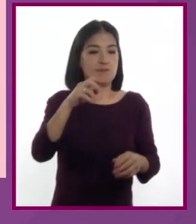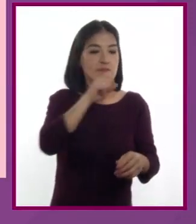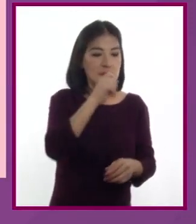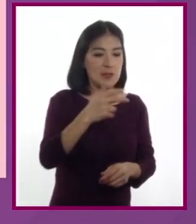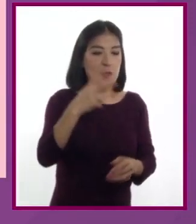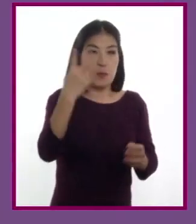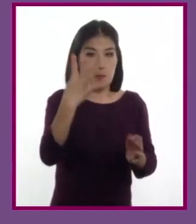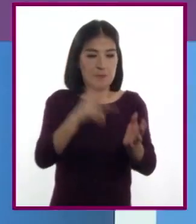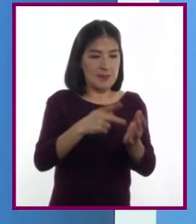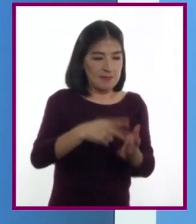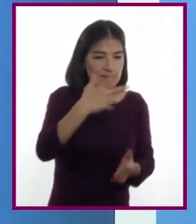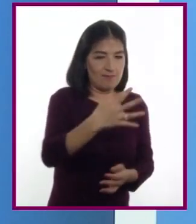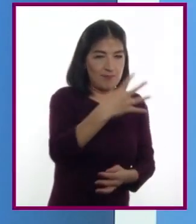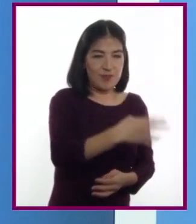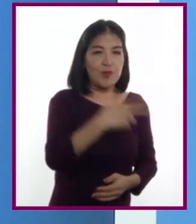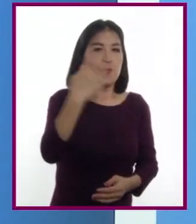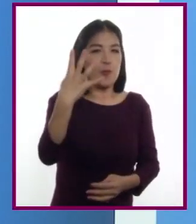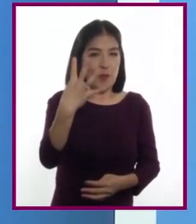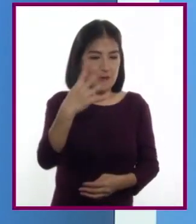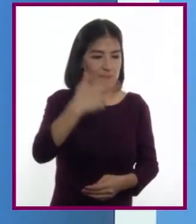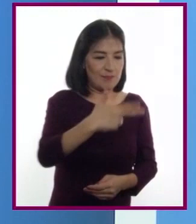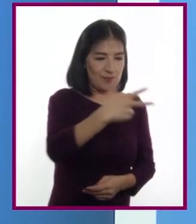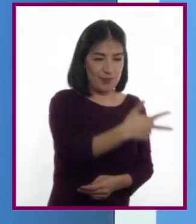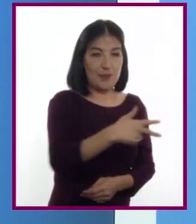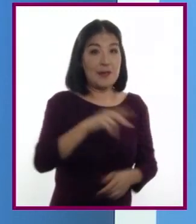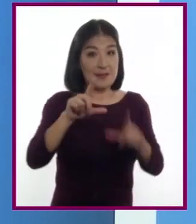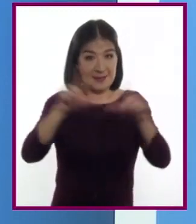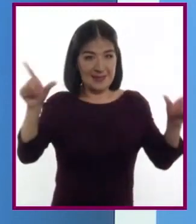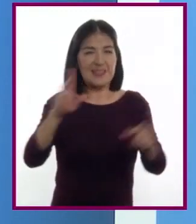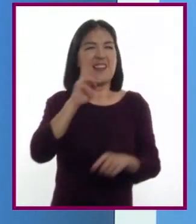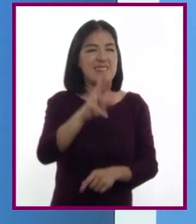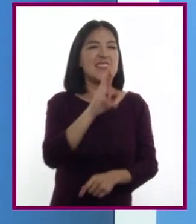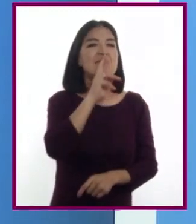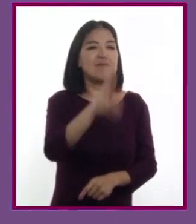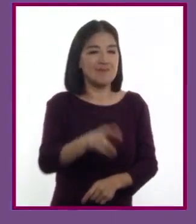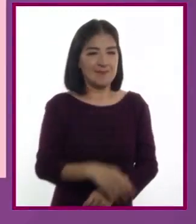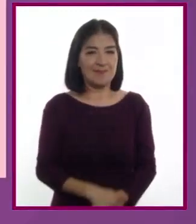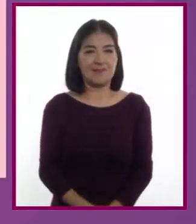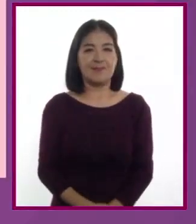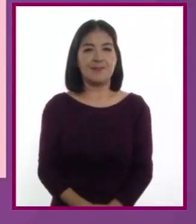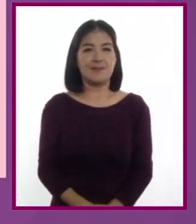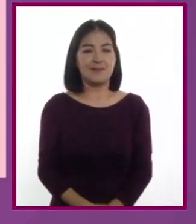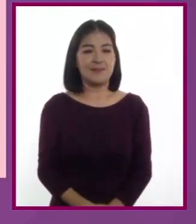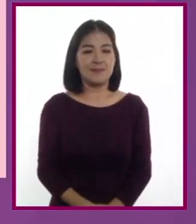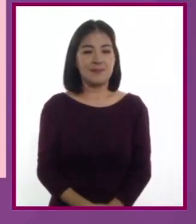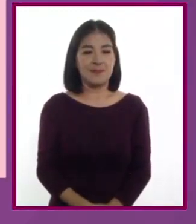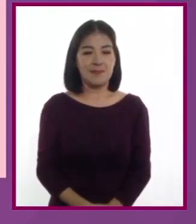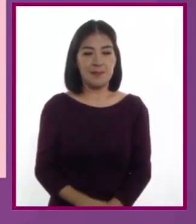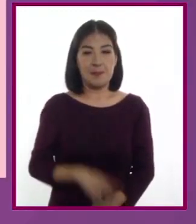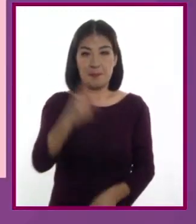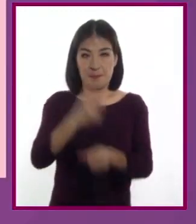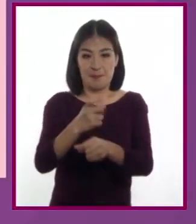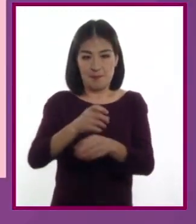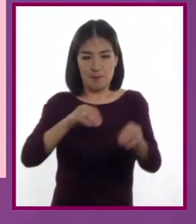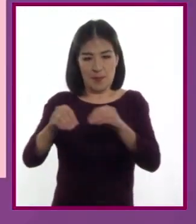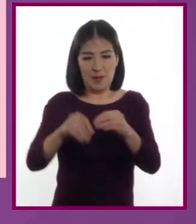unidades. ¿Listas y listos? Vamos a responderlos. Para el movimiento 1, la multiplicación que